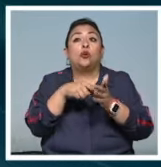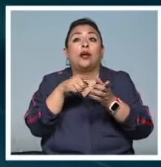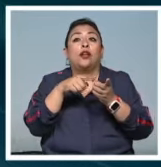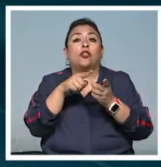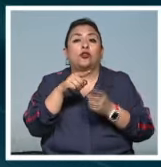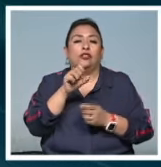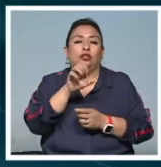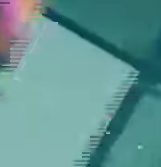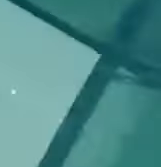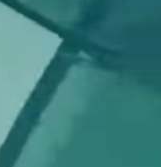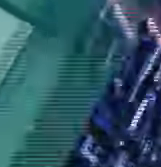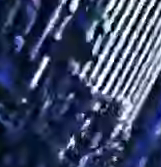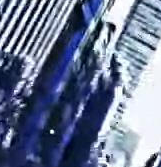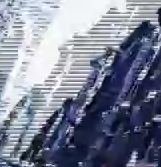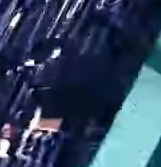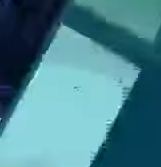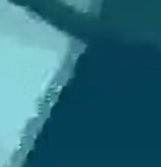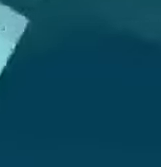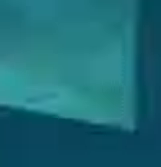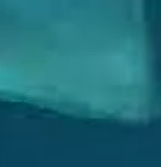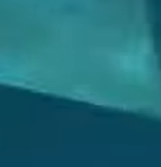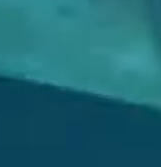la Sorbona.